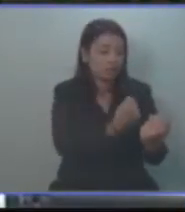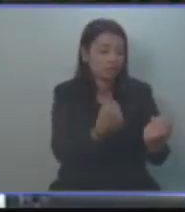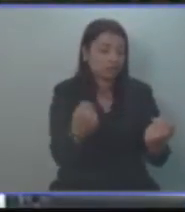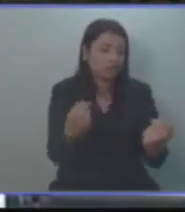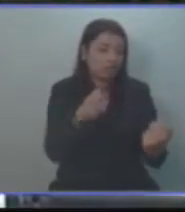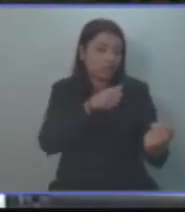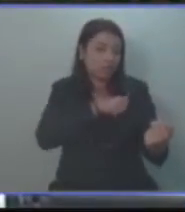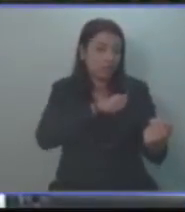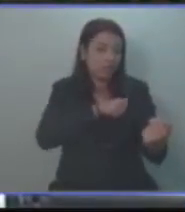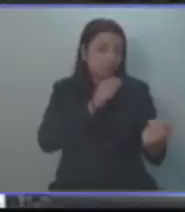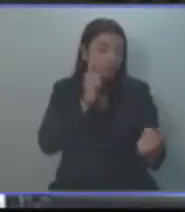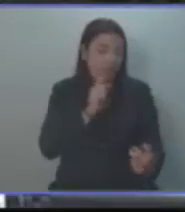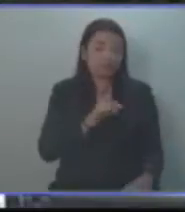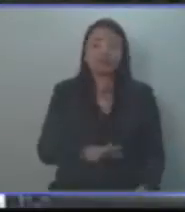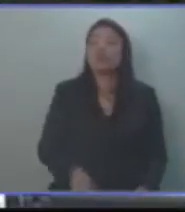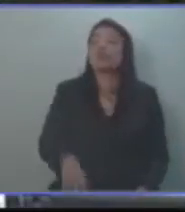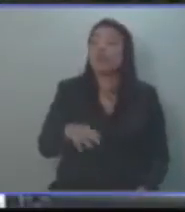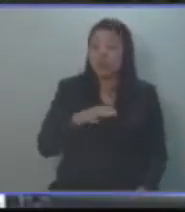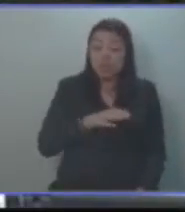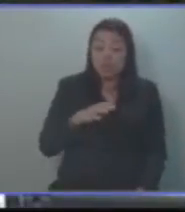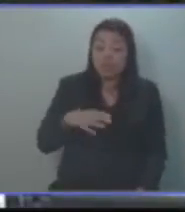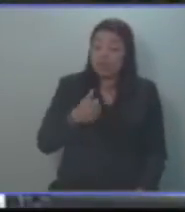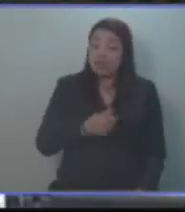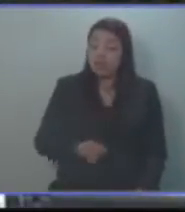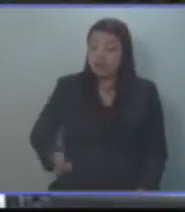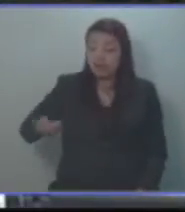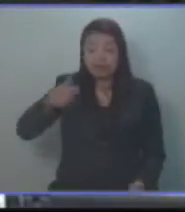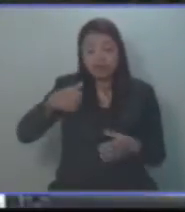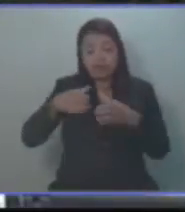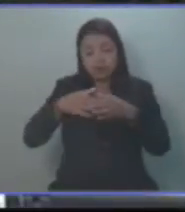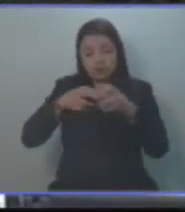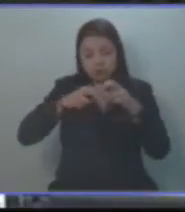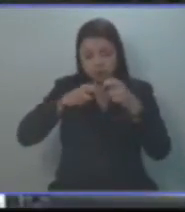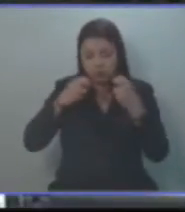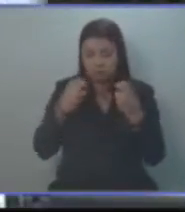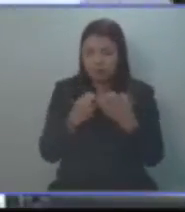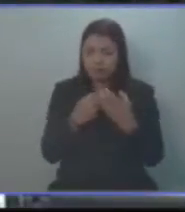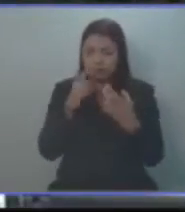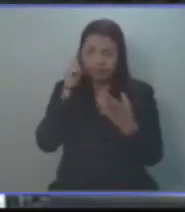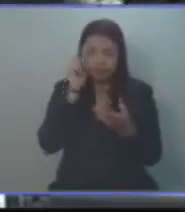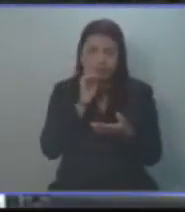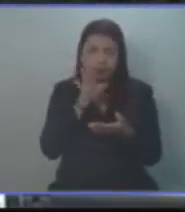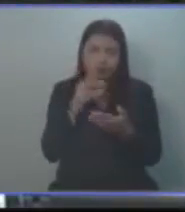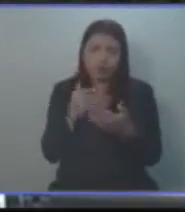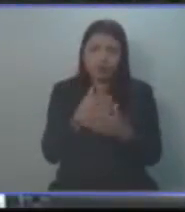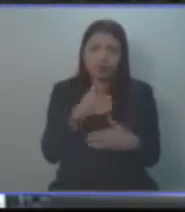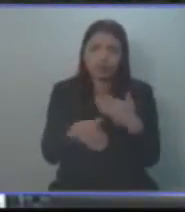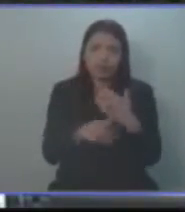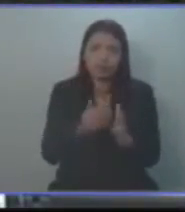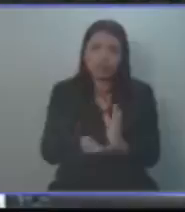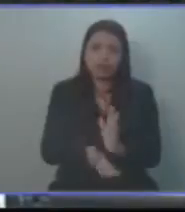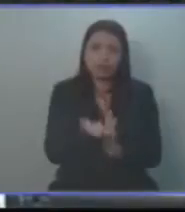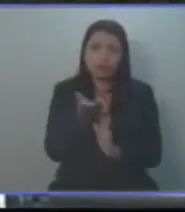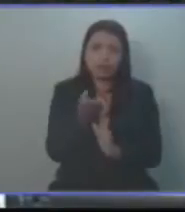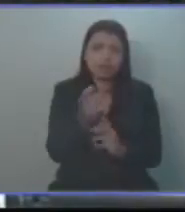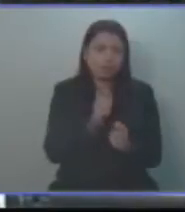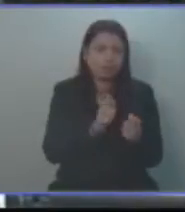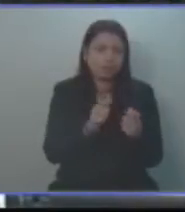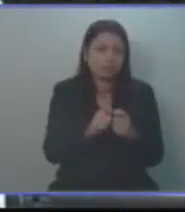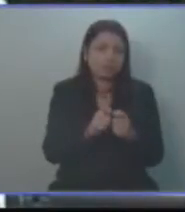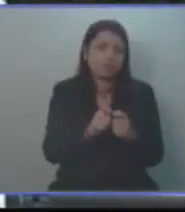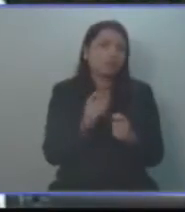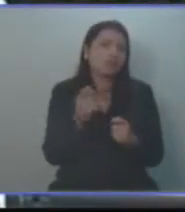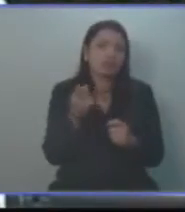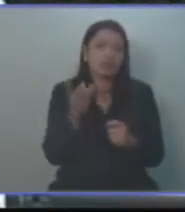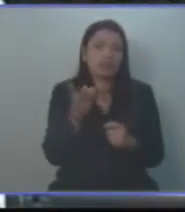Consejo notificará a las instituciones de educación superior que desarrollan los programas de especialidad la